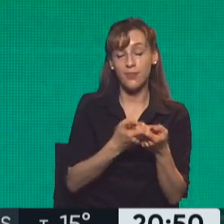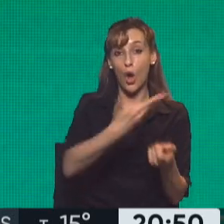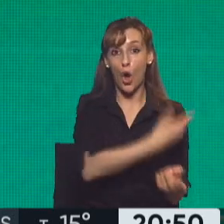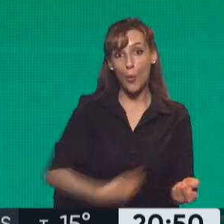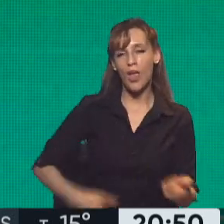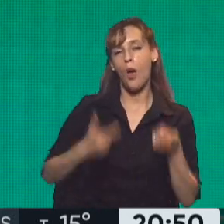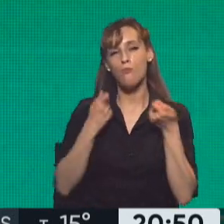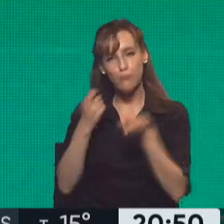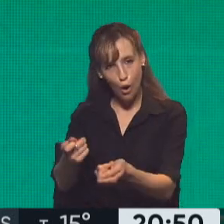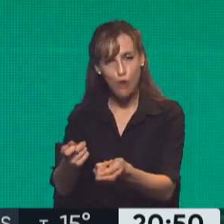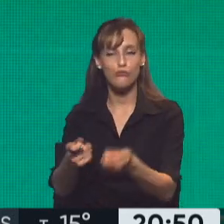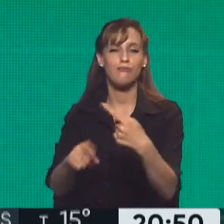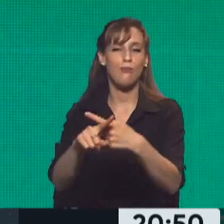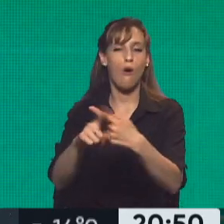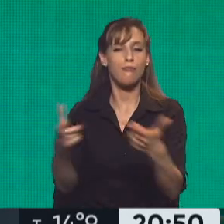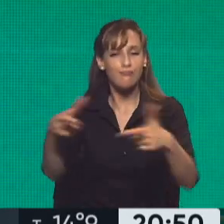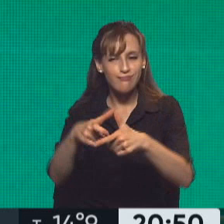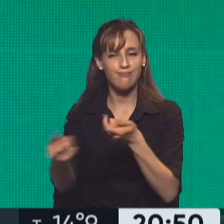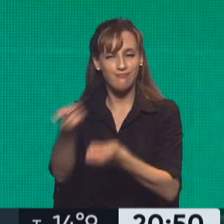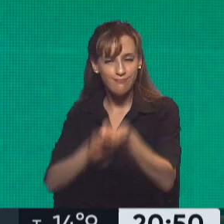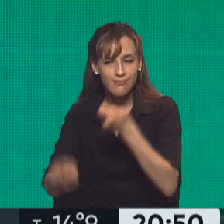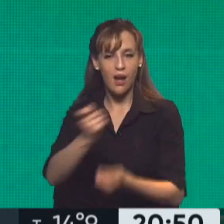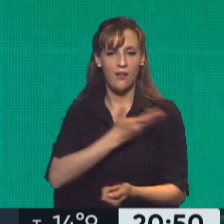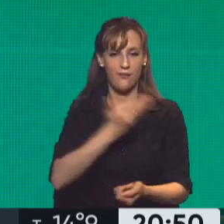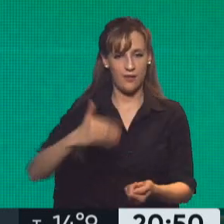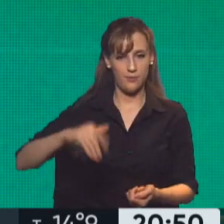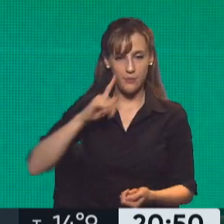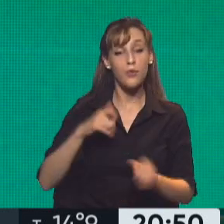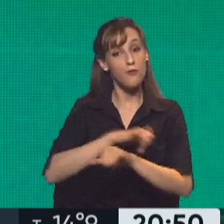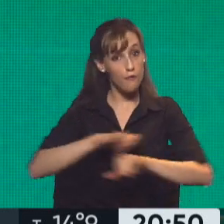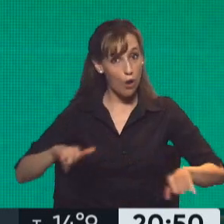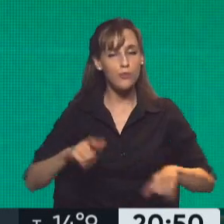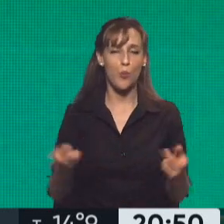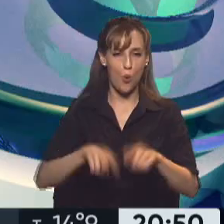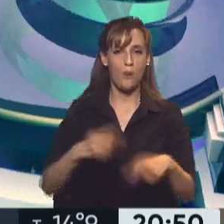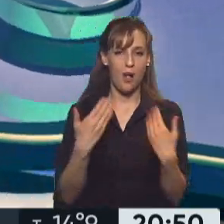negociación con el Fondo Monetario Internacional. Informe y nos quedamos hablando de eso.